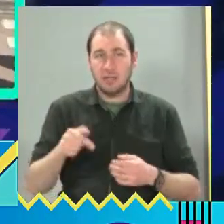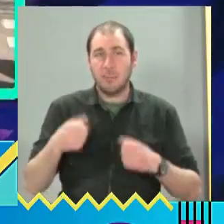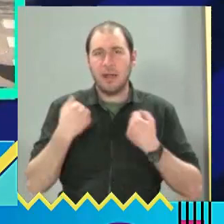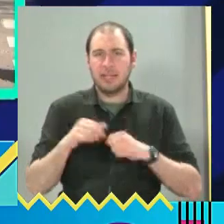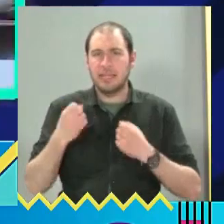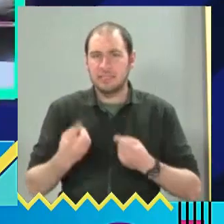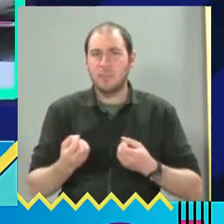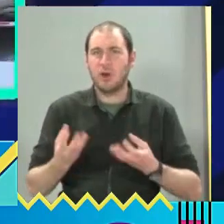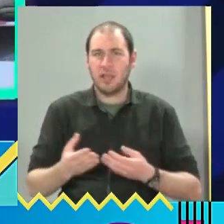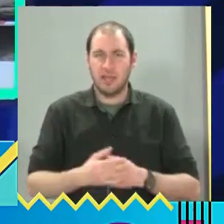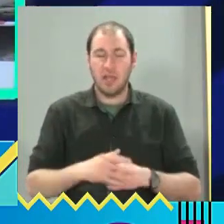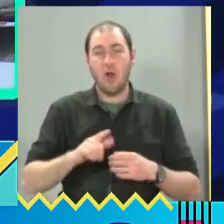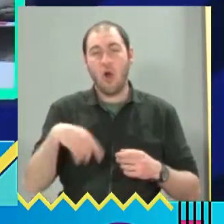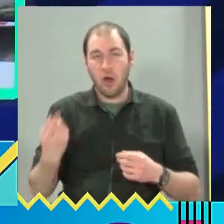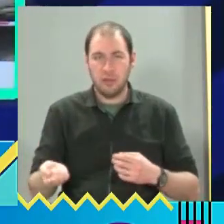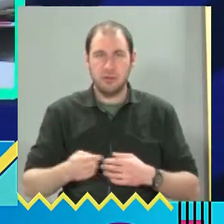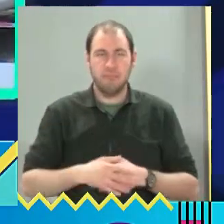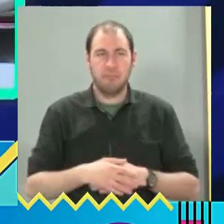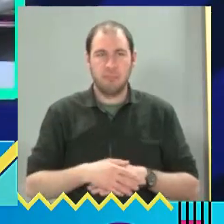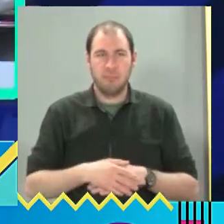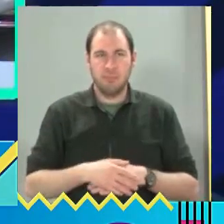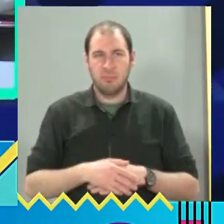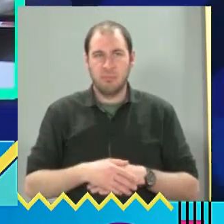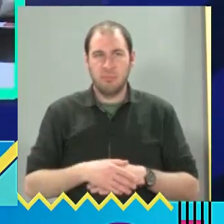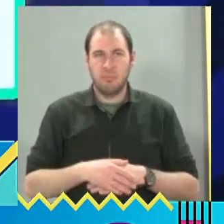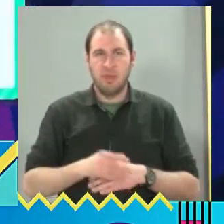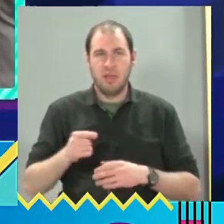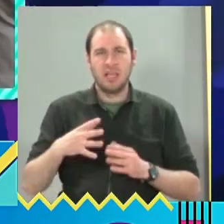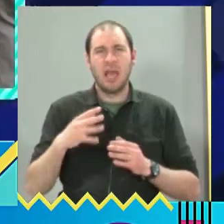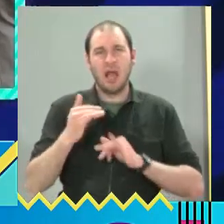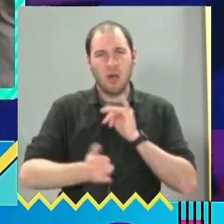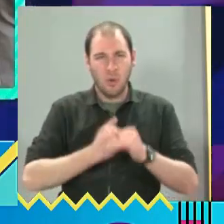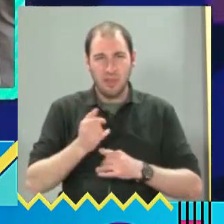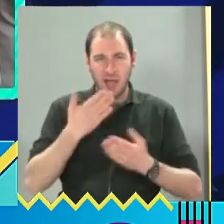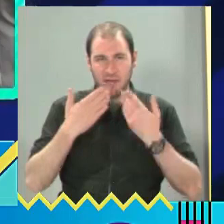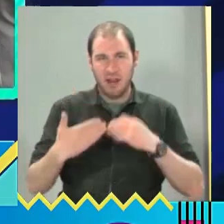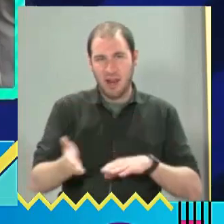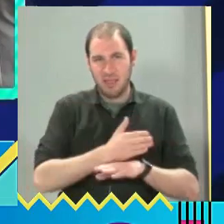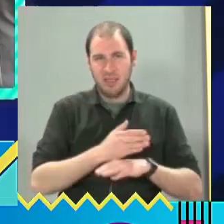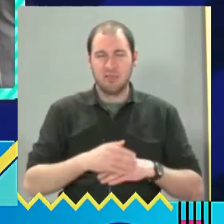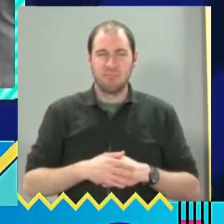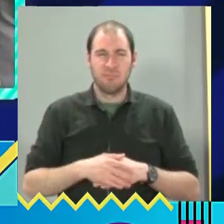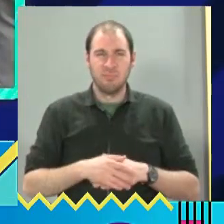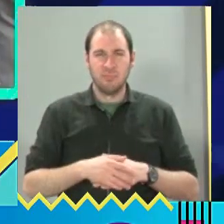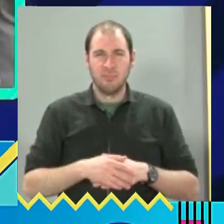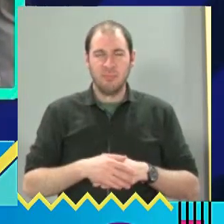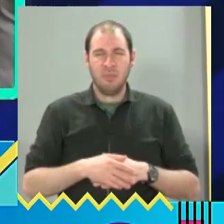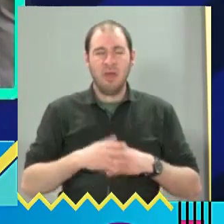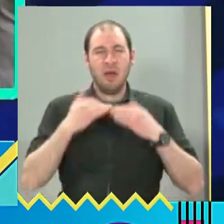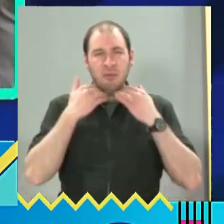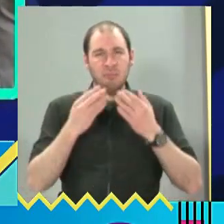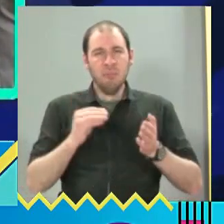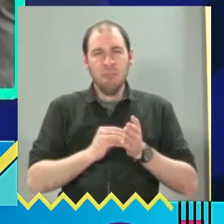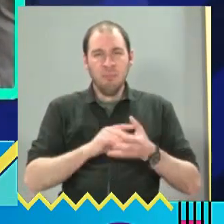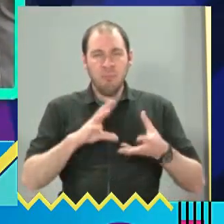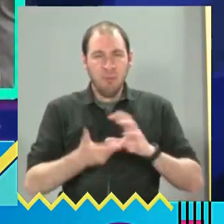necesito y por qué? Y lo otro es que, un poquito haciendo referencia a lo que estaban hablando recién ellos, más allá de que sea un momento